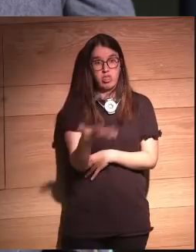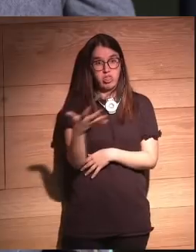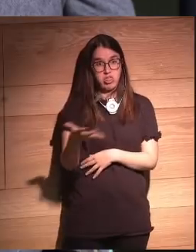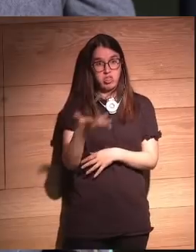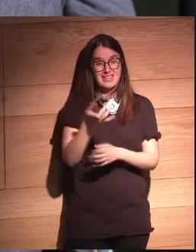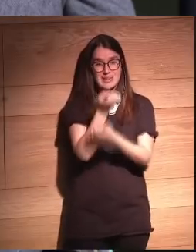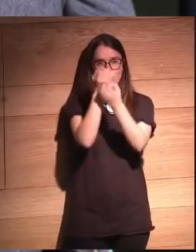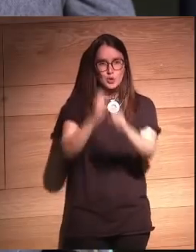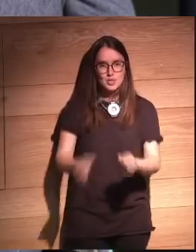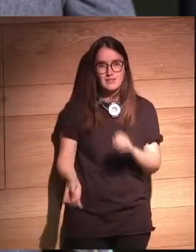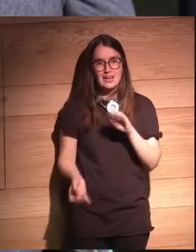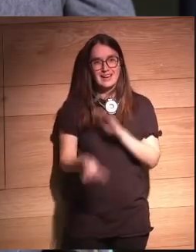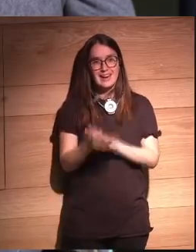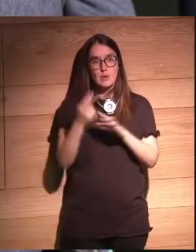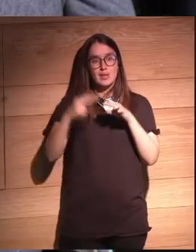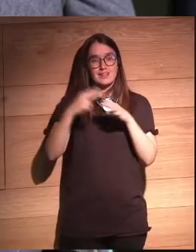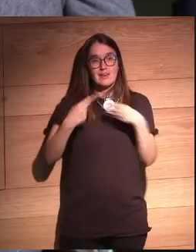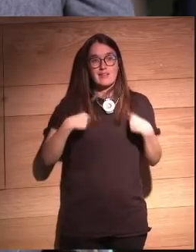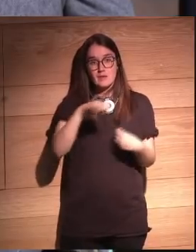imposible hacer política de vivienda sin dinero.